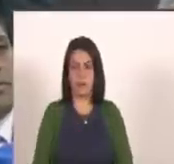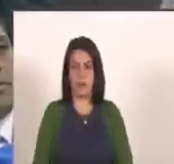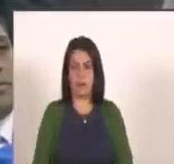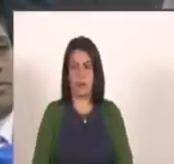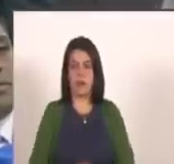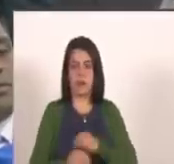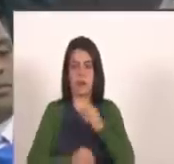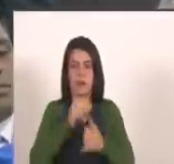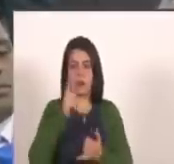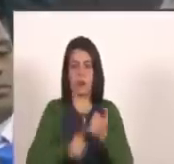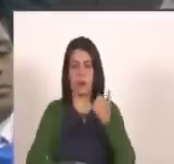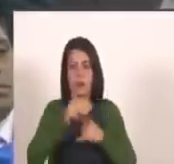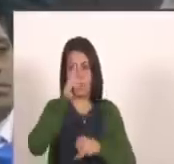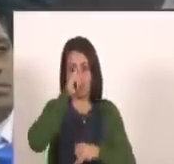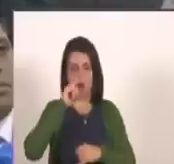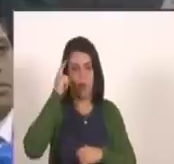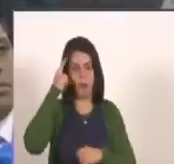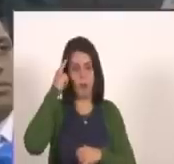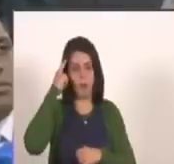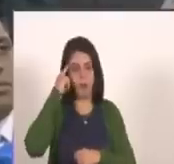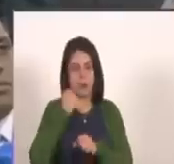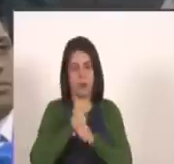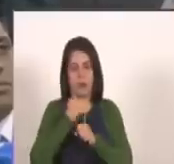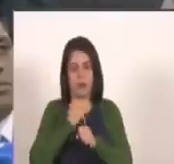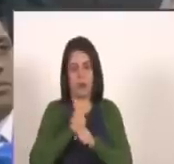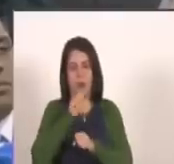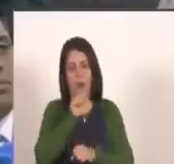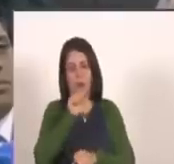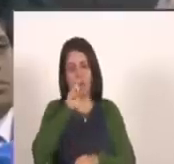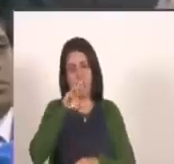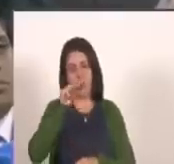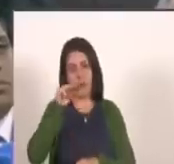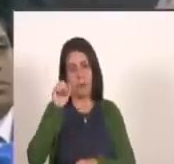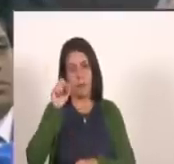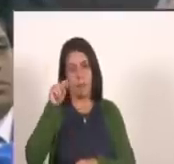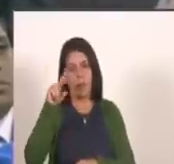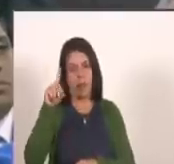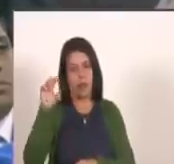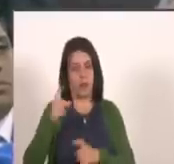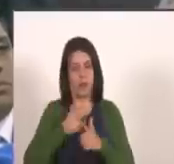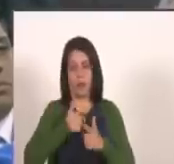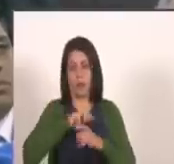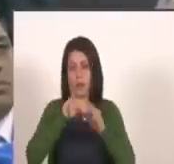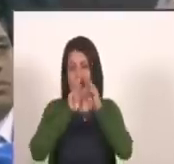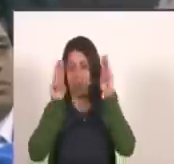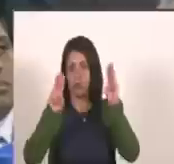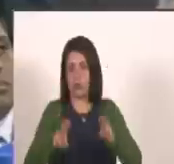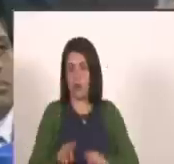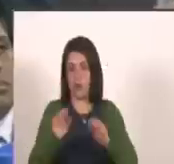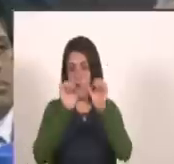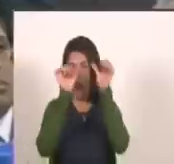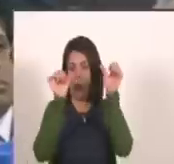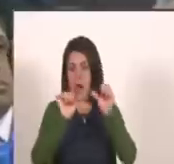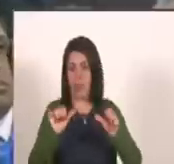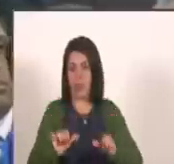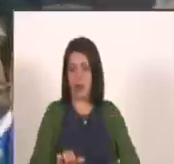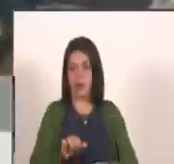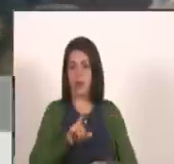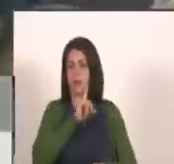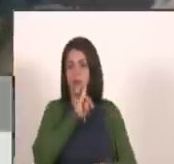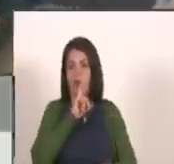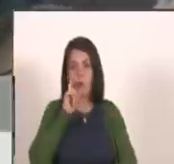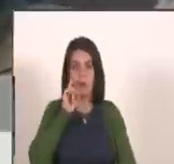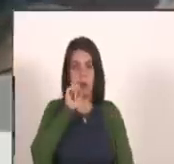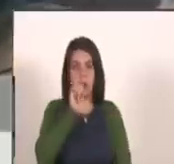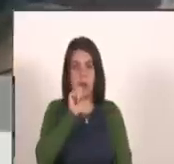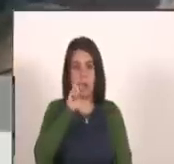dado en estos últimos años para reconocer el trabajo de Armando Reverón. Nada más y nada menos que nuestro Museo de Arte Contemporáneo lleva el nombre de